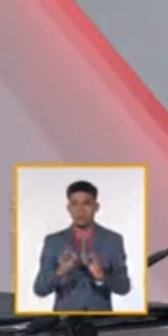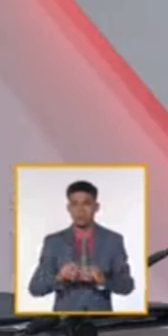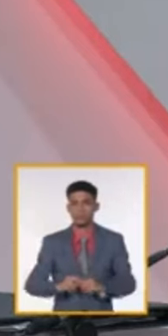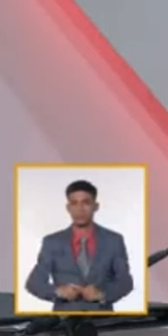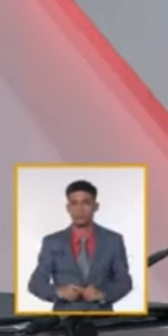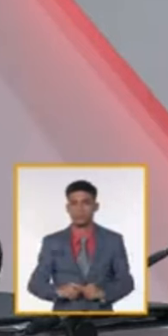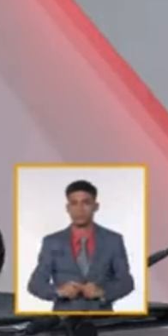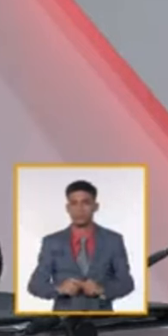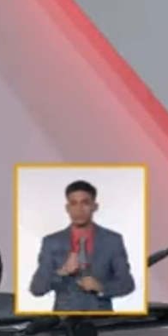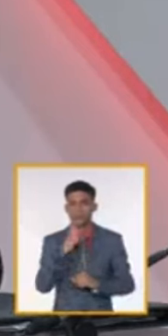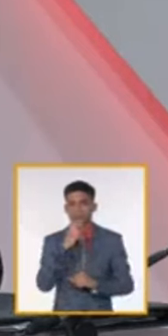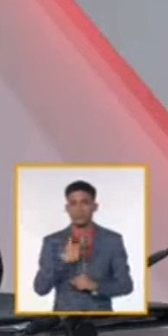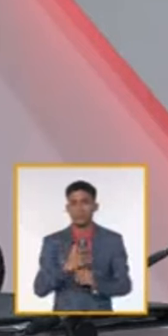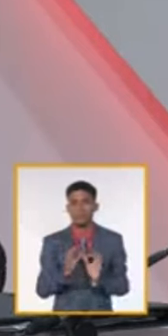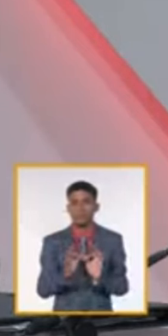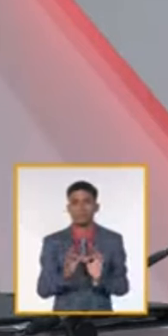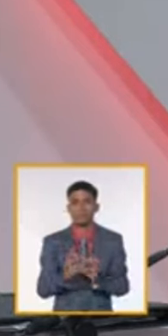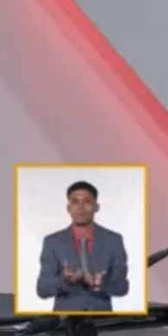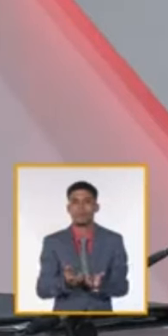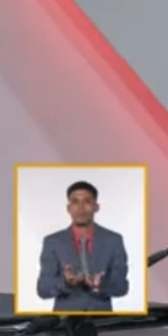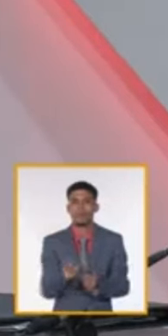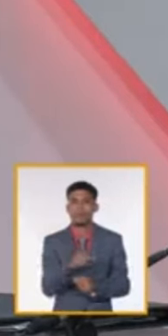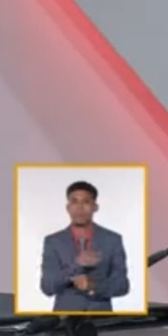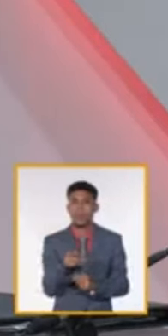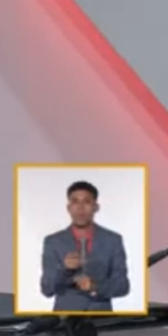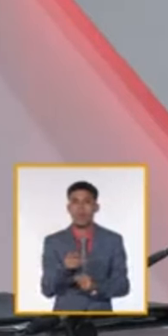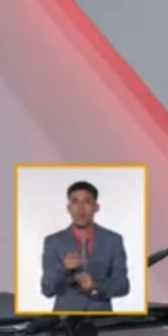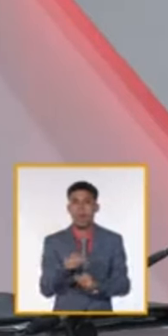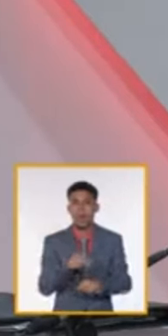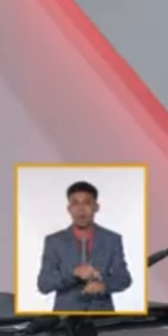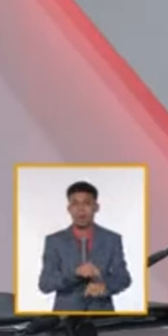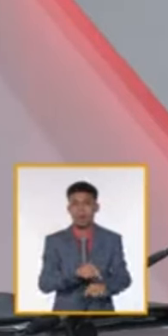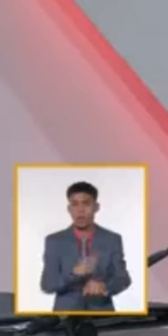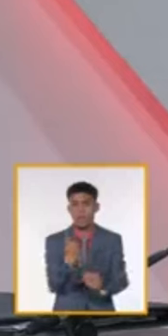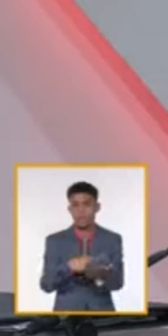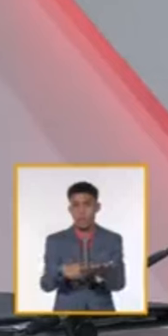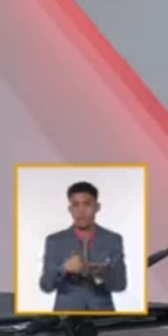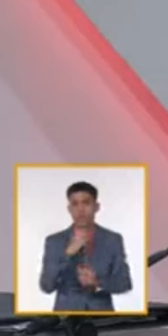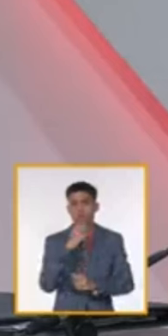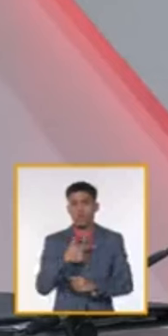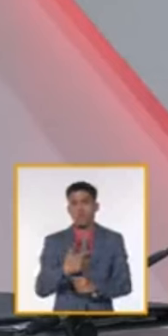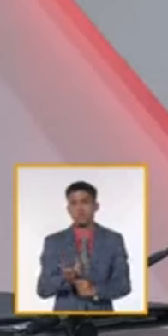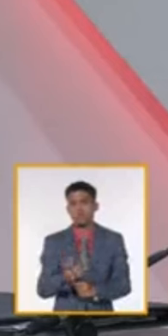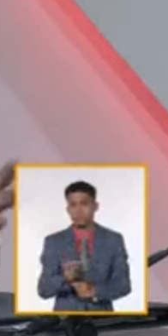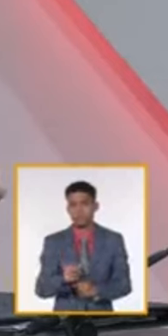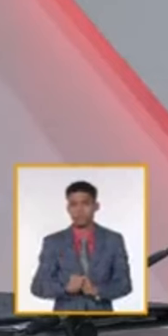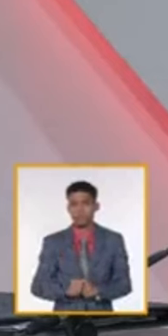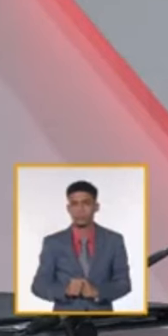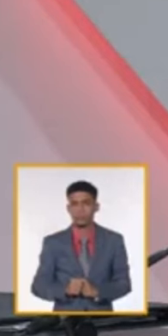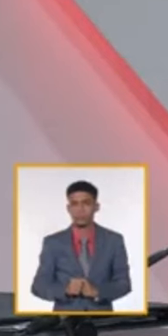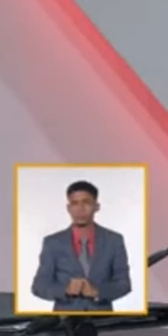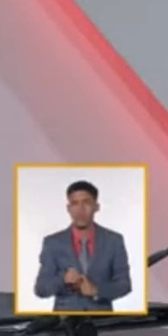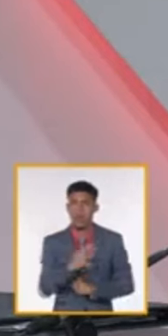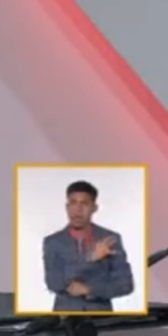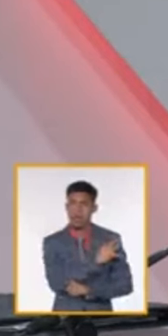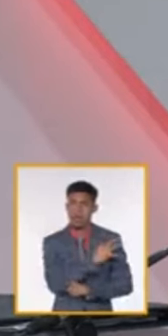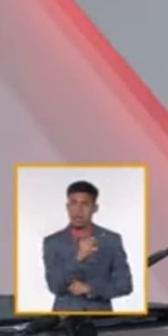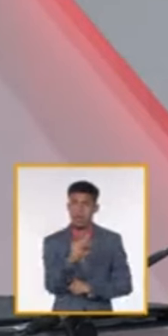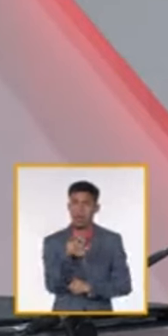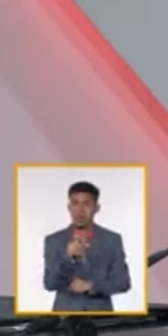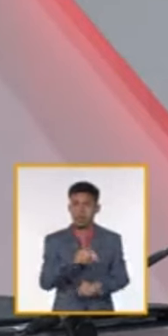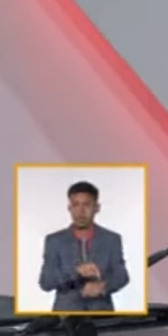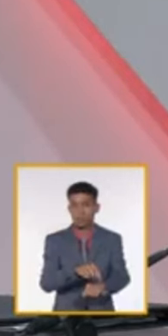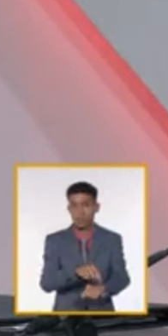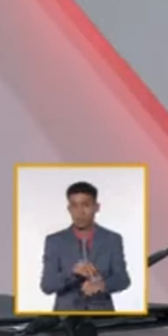impacto que puede seguir ocurriendo en las próximas semanas? De eso le propongo que hablemos con nuestros invitados en los últimos minutos